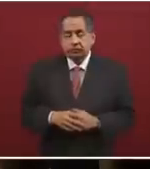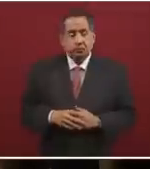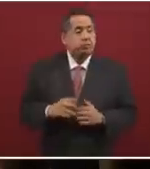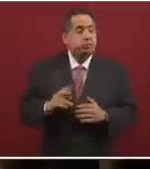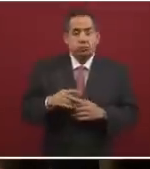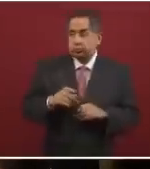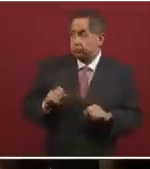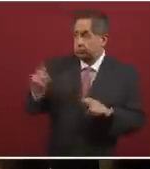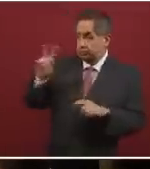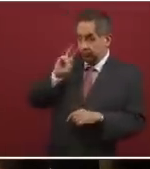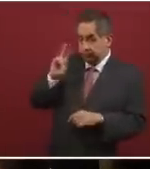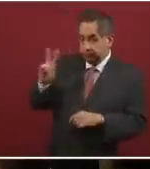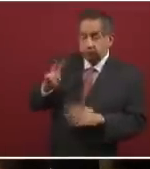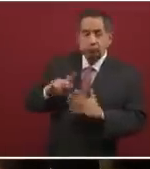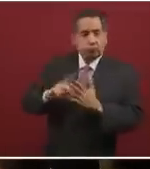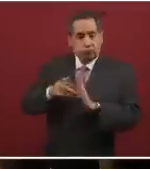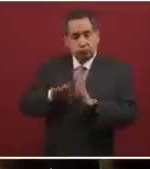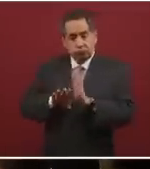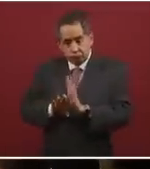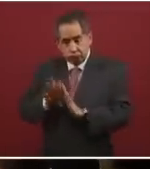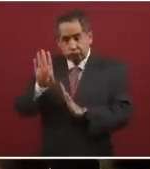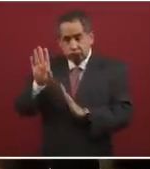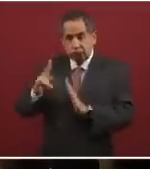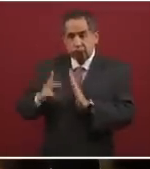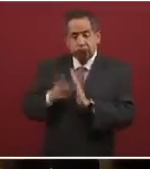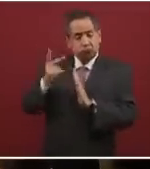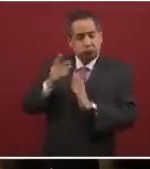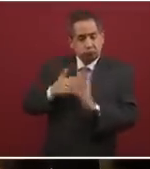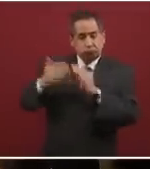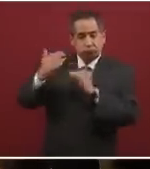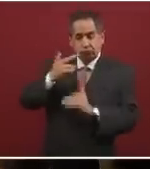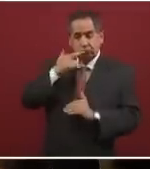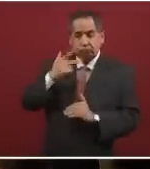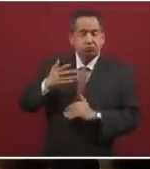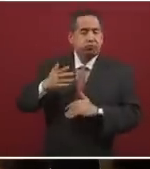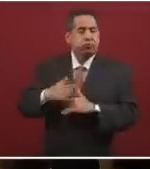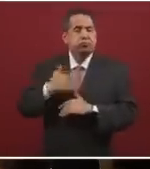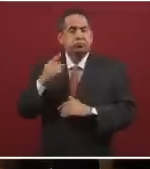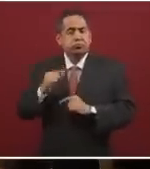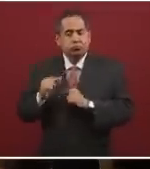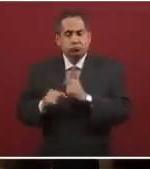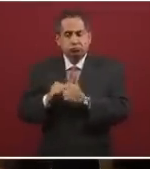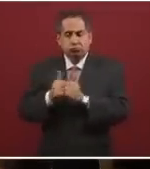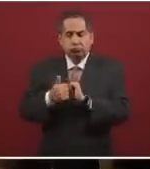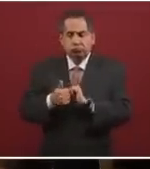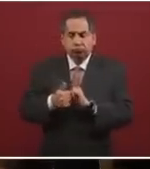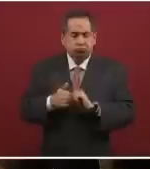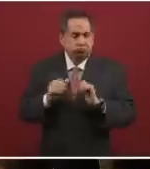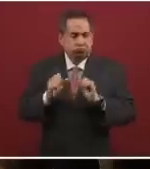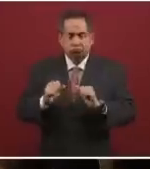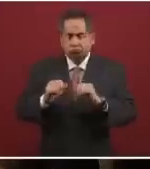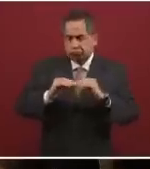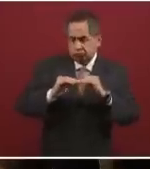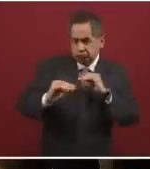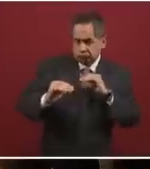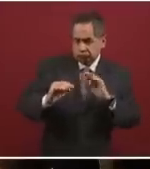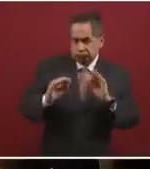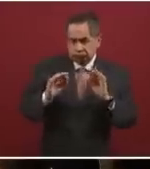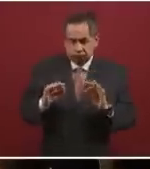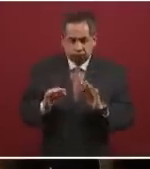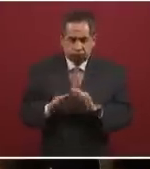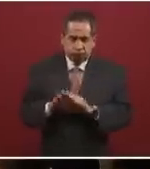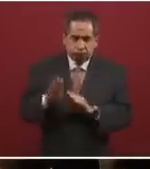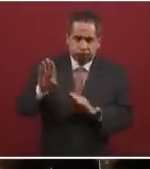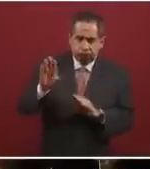recuperación de la producción? ¿Por qué se estabiliza? ¿Por qué vamos a